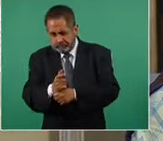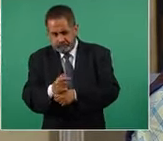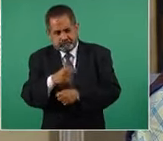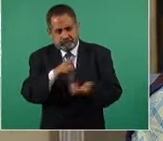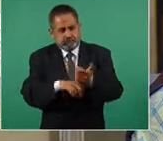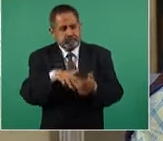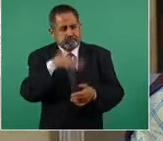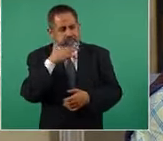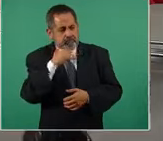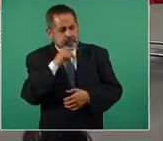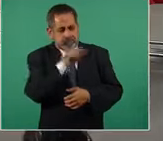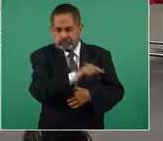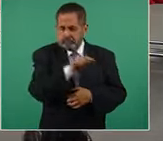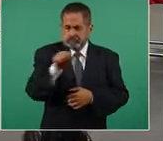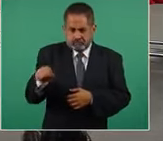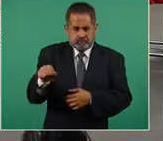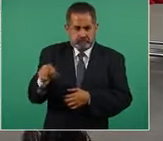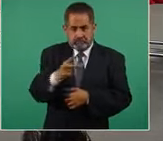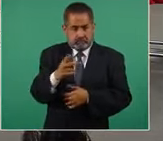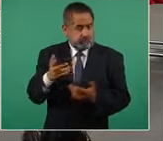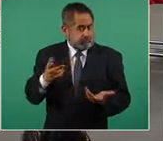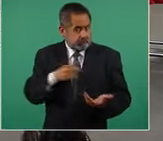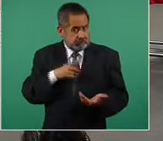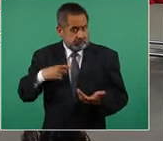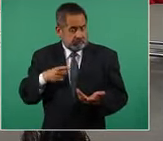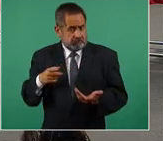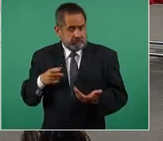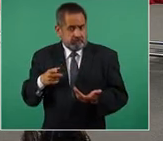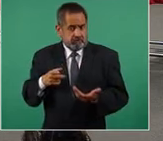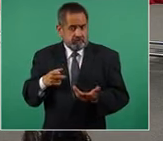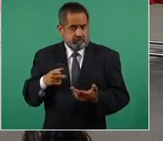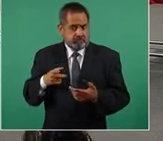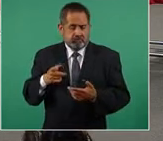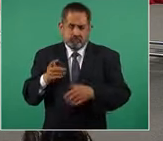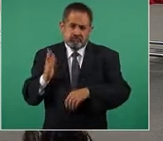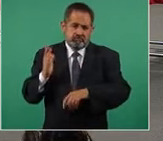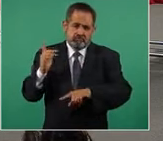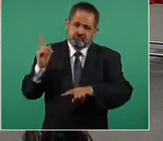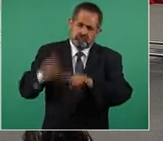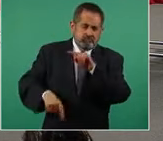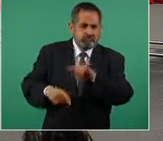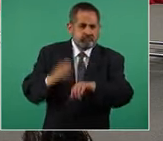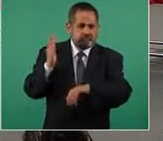corrupción en ambos casos, ¿se debería aplicar manicure con machete a estos